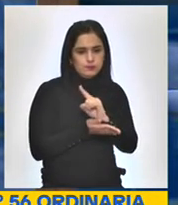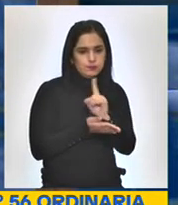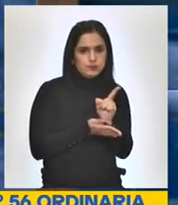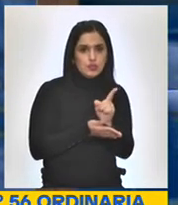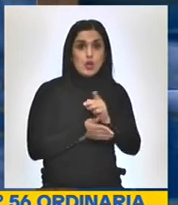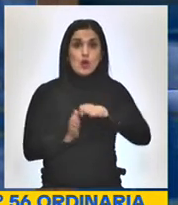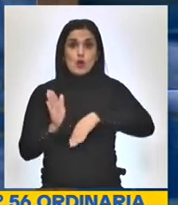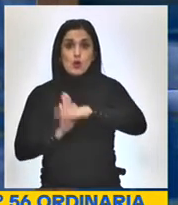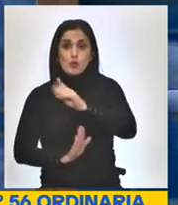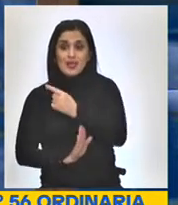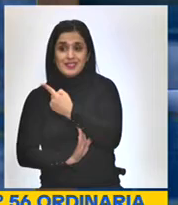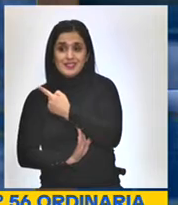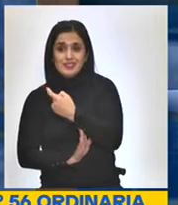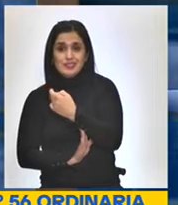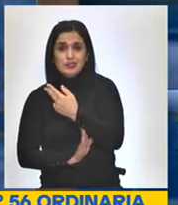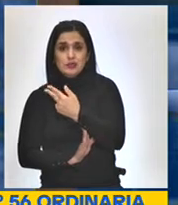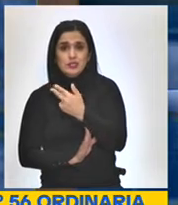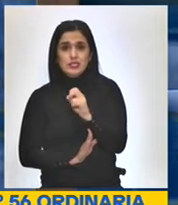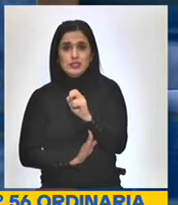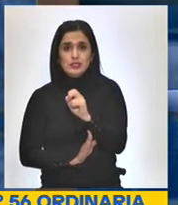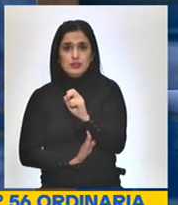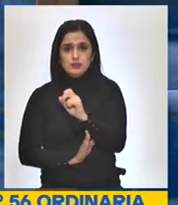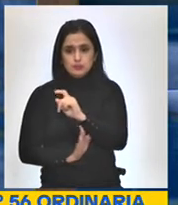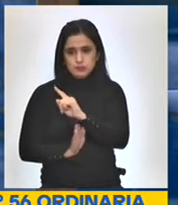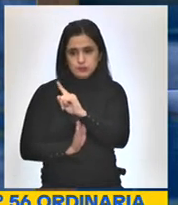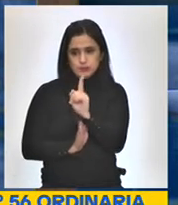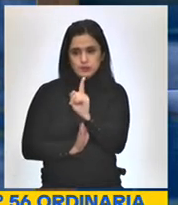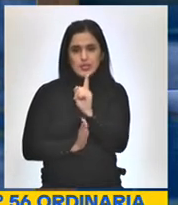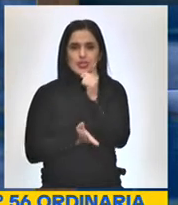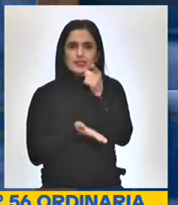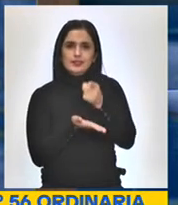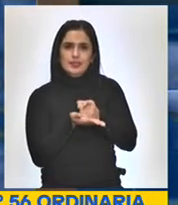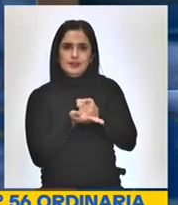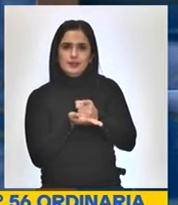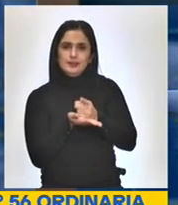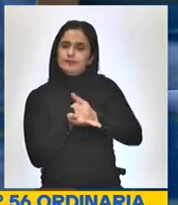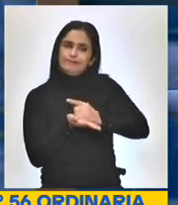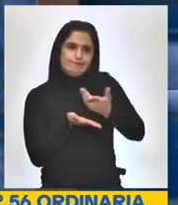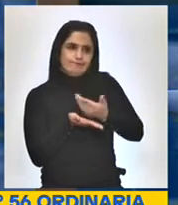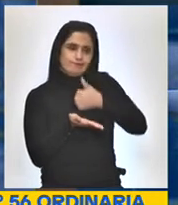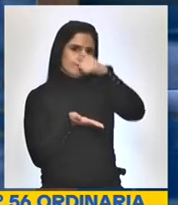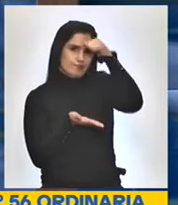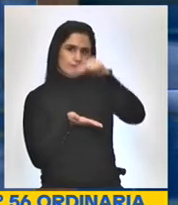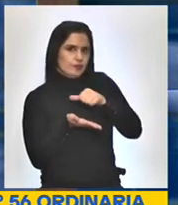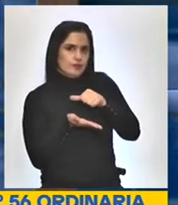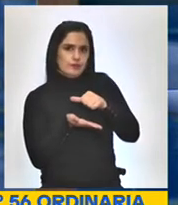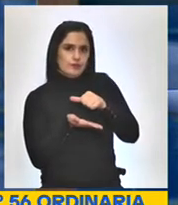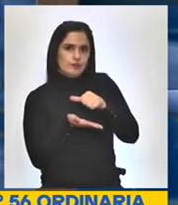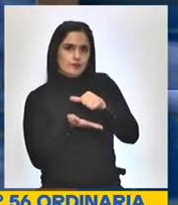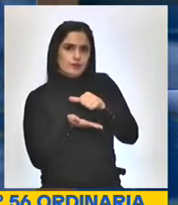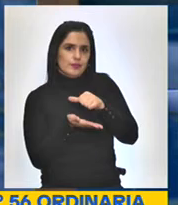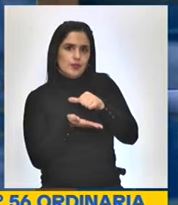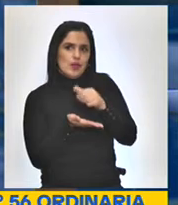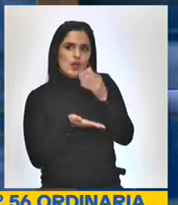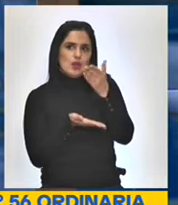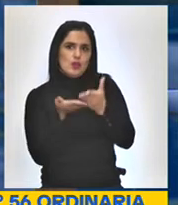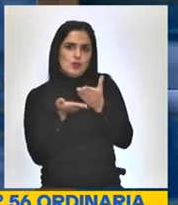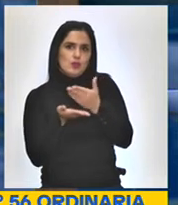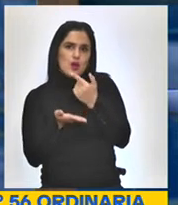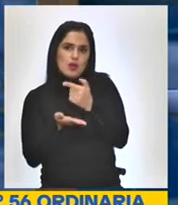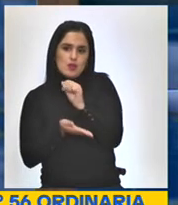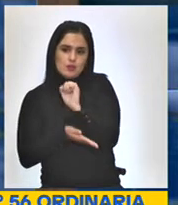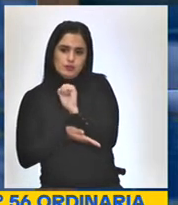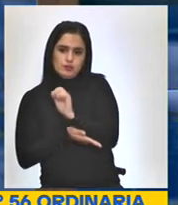de 180 en una carretera debe, evidentemente, recibir una sanción más fuerte que una que circula a 70